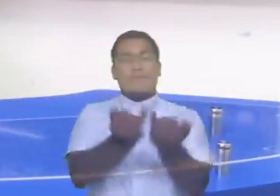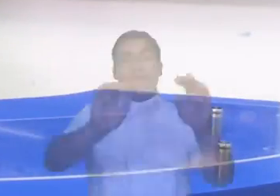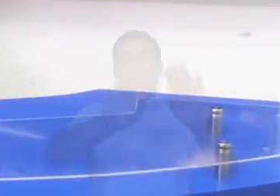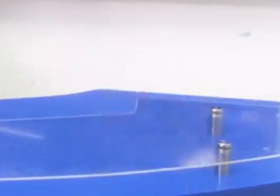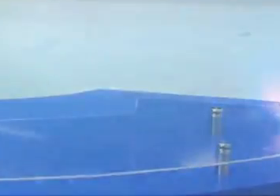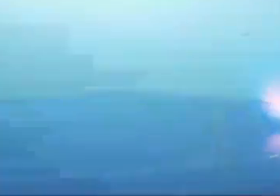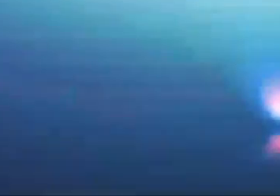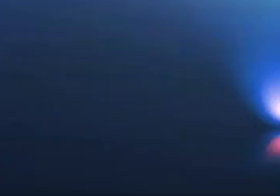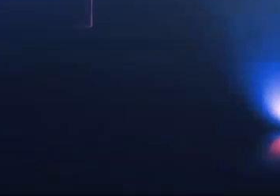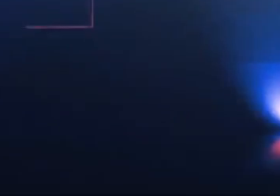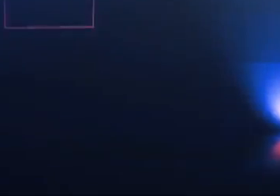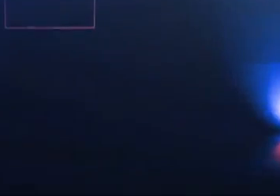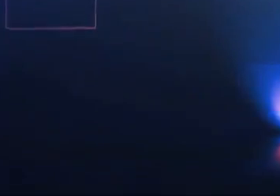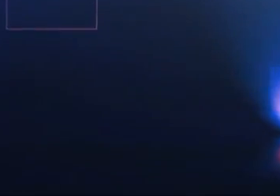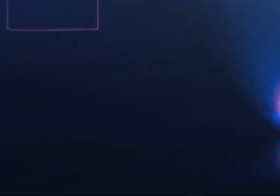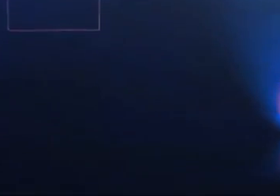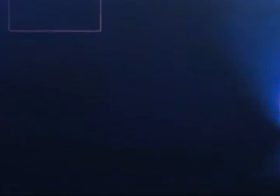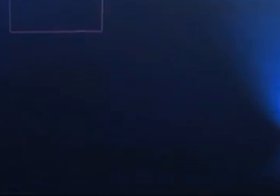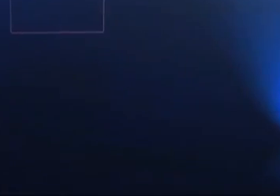Veamos.